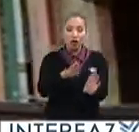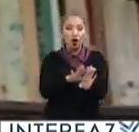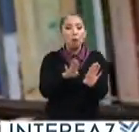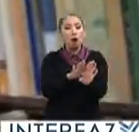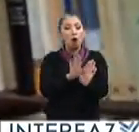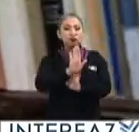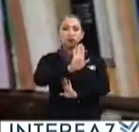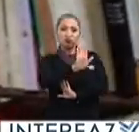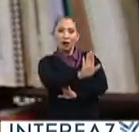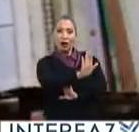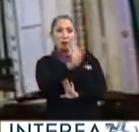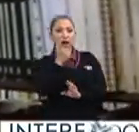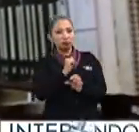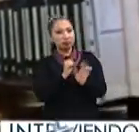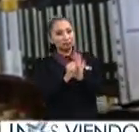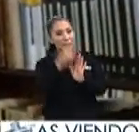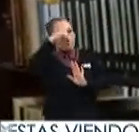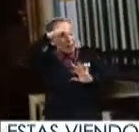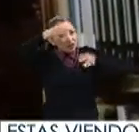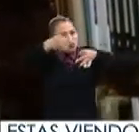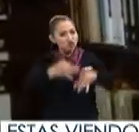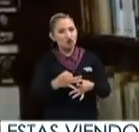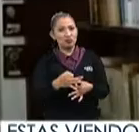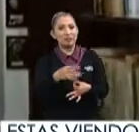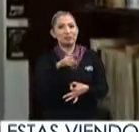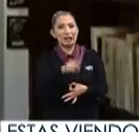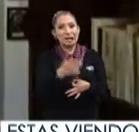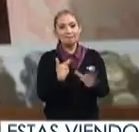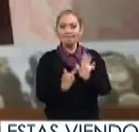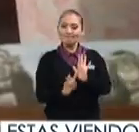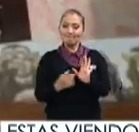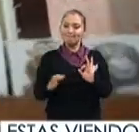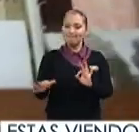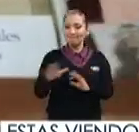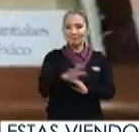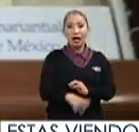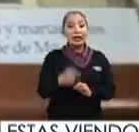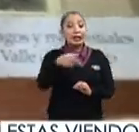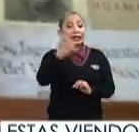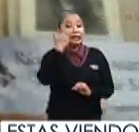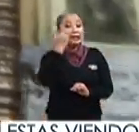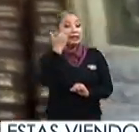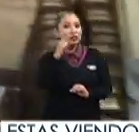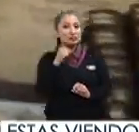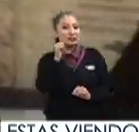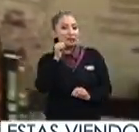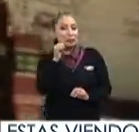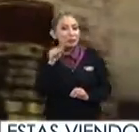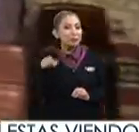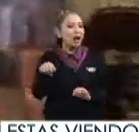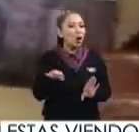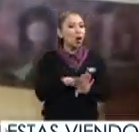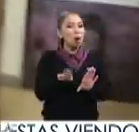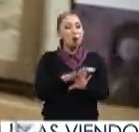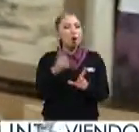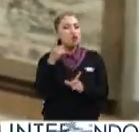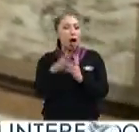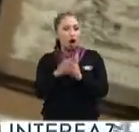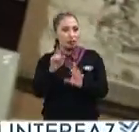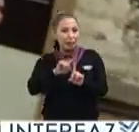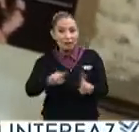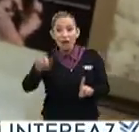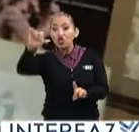cariz simbólicamente mexicano y de presencia, buscando siempre una cosa que